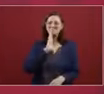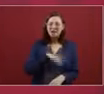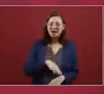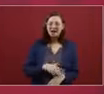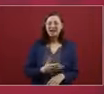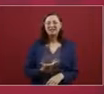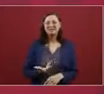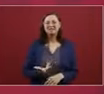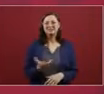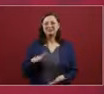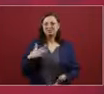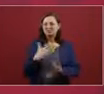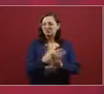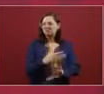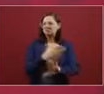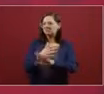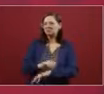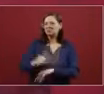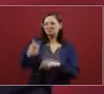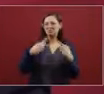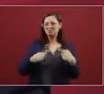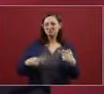a sus semejantes.